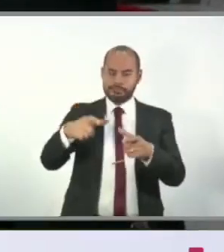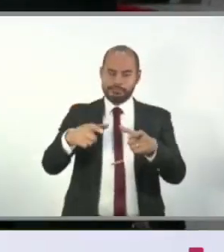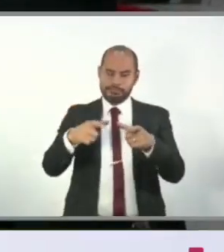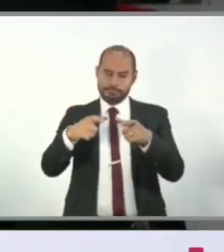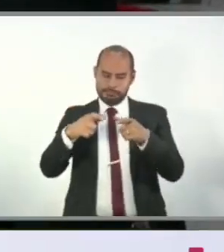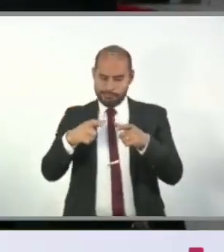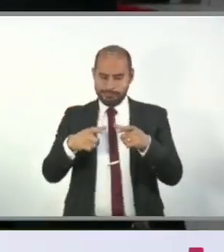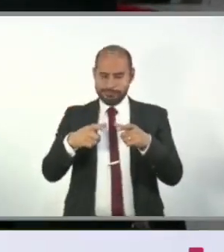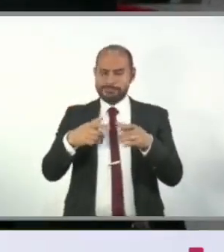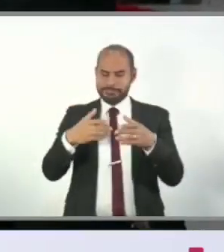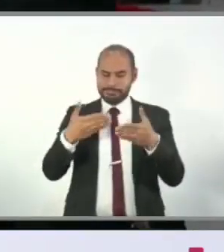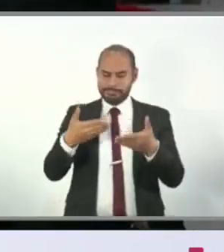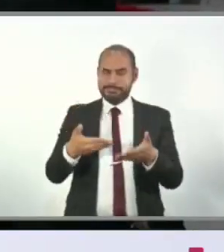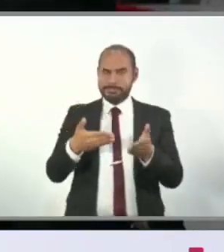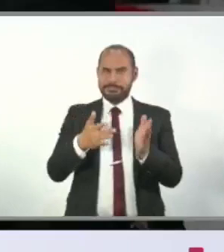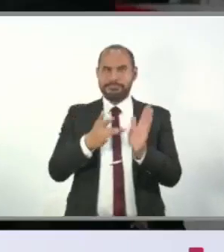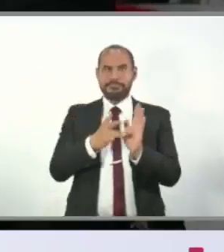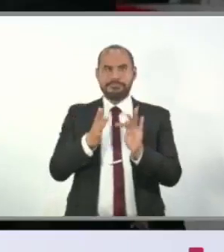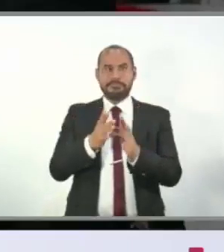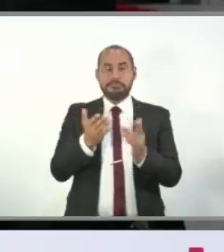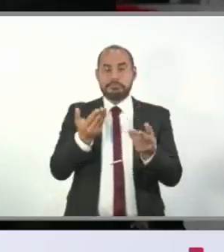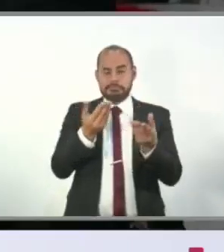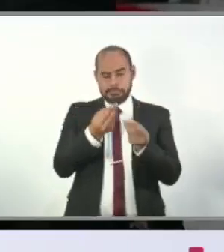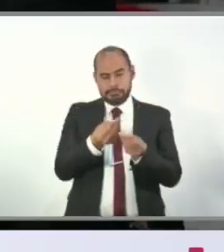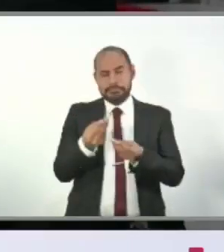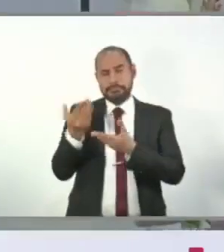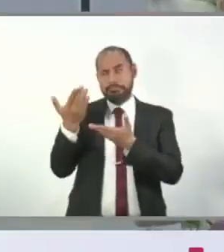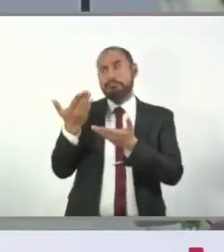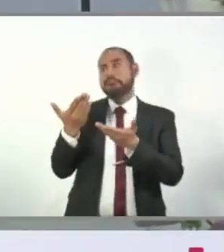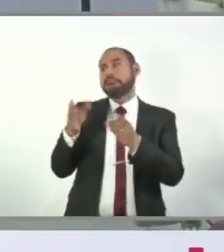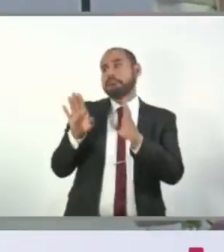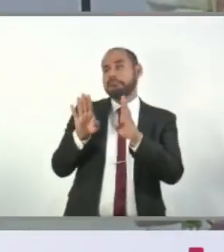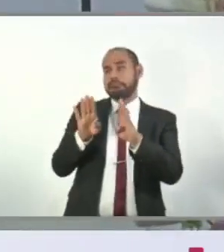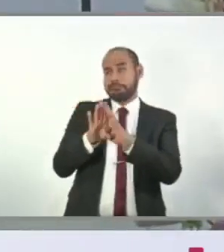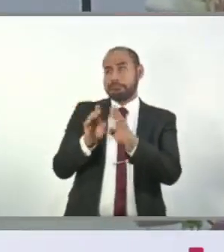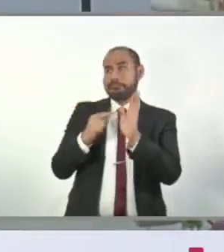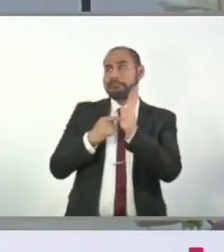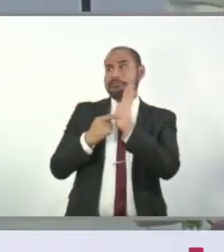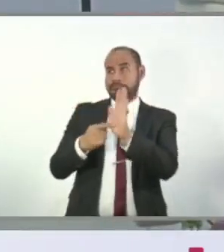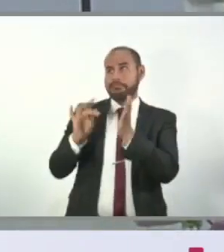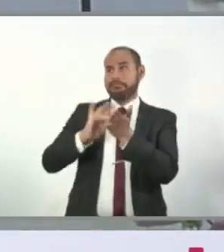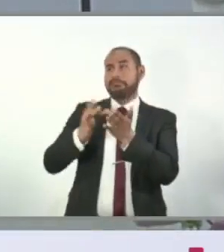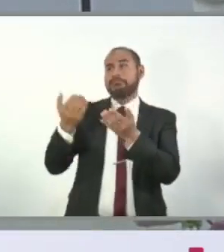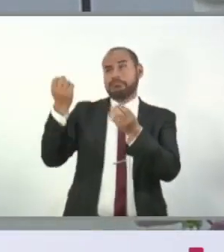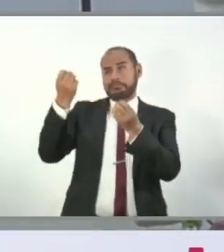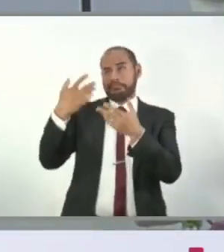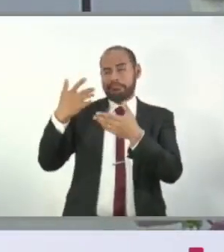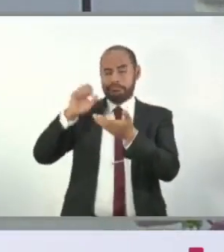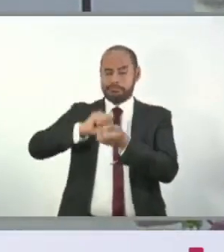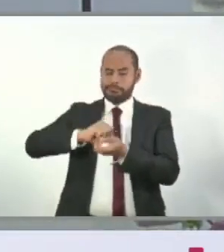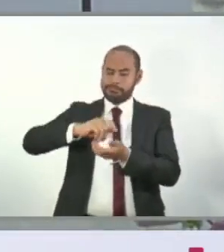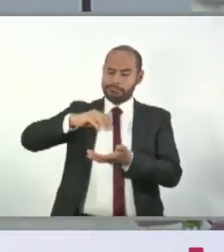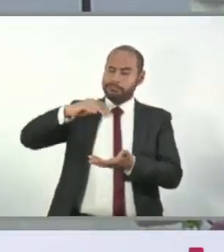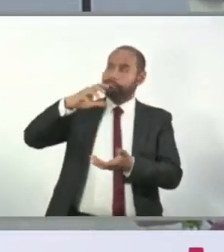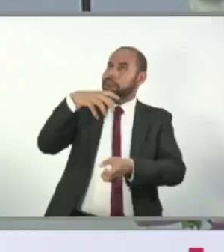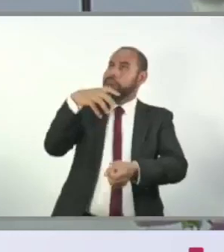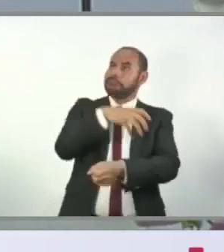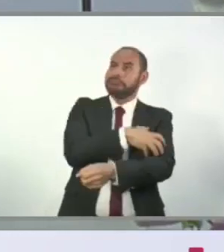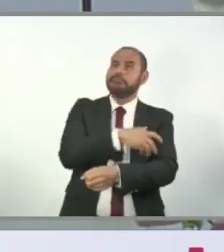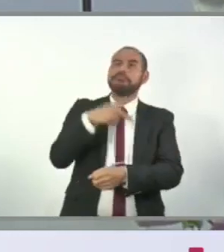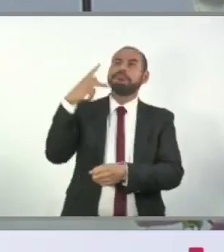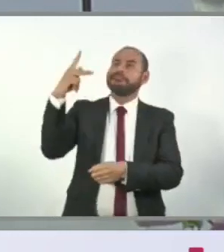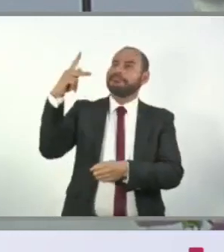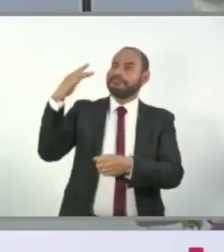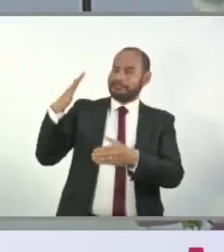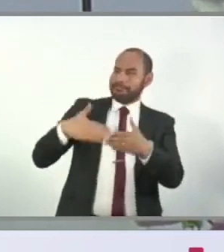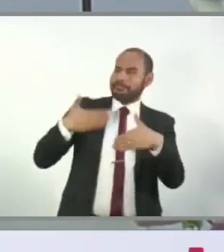Hijo que te hemos ofrecido en acción de gracias. Concédenos la abundancia de tu poder y de tu gozo y